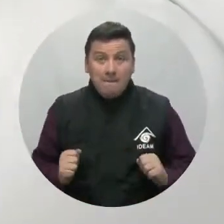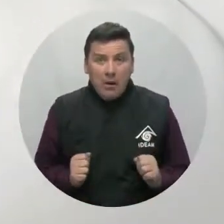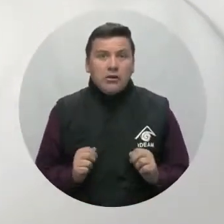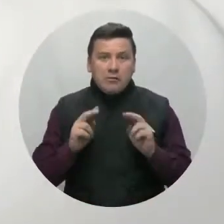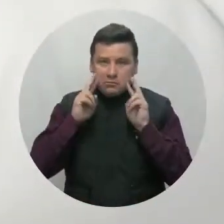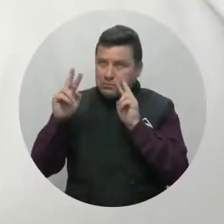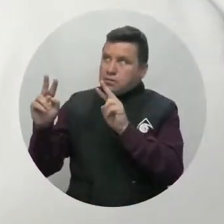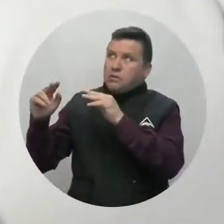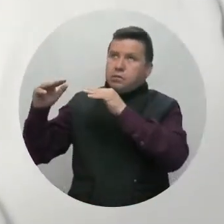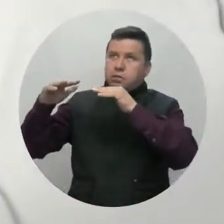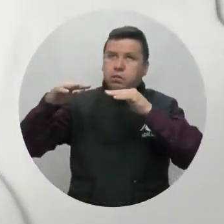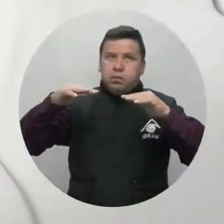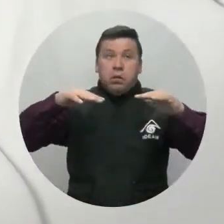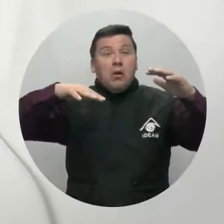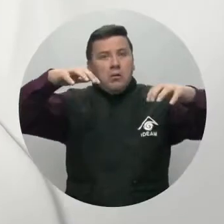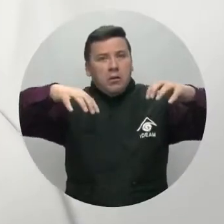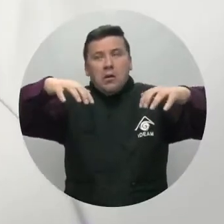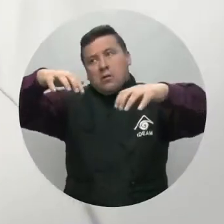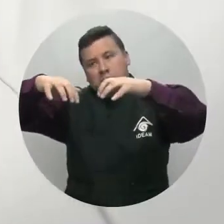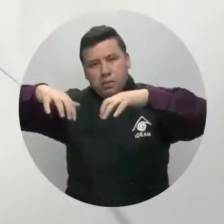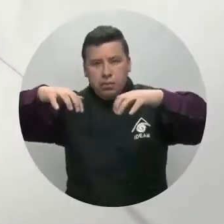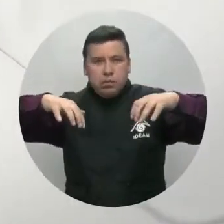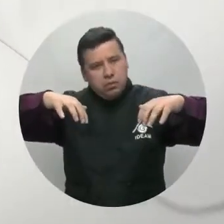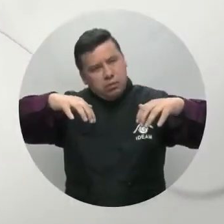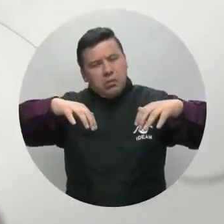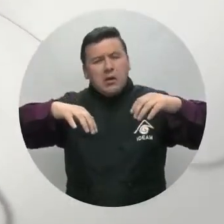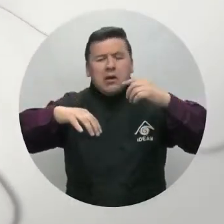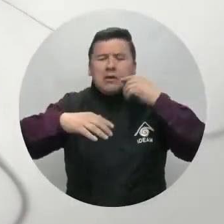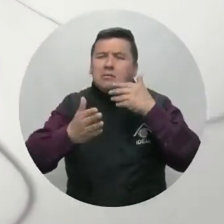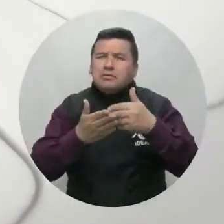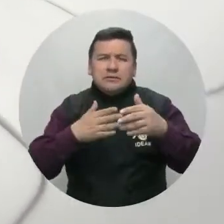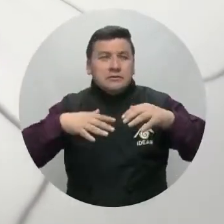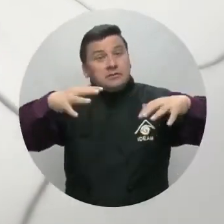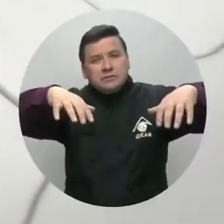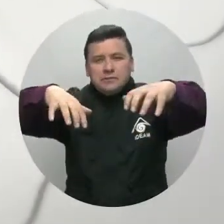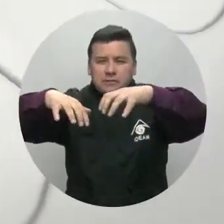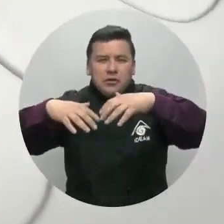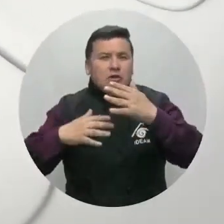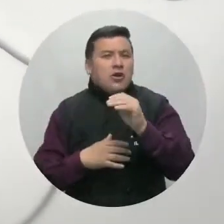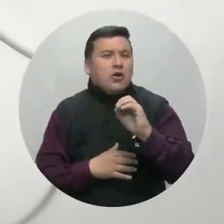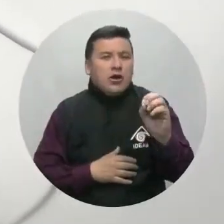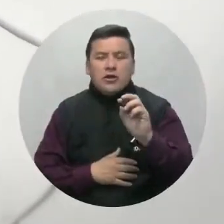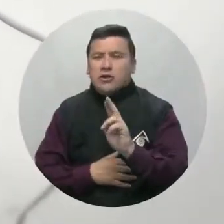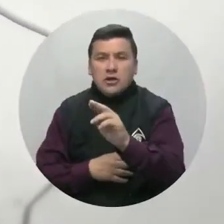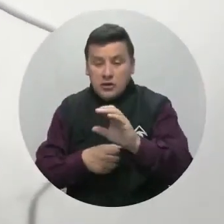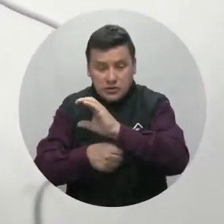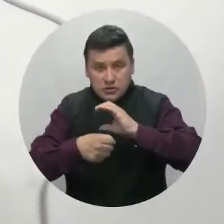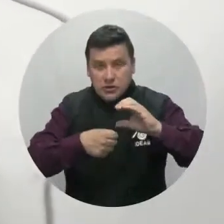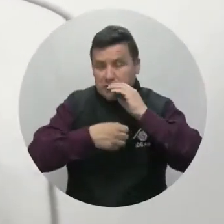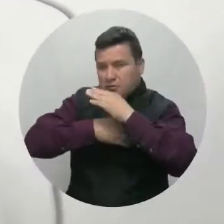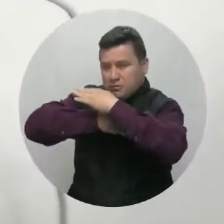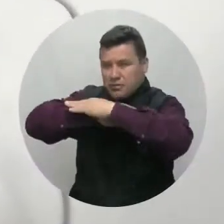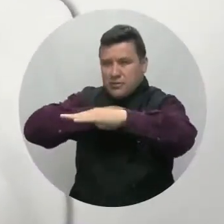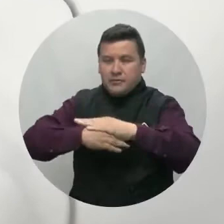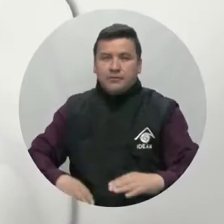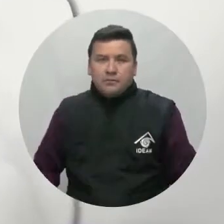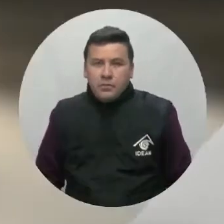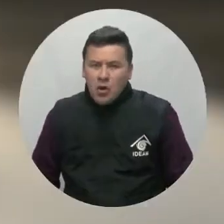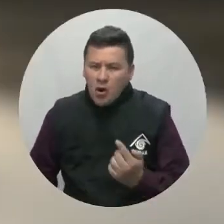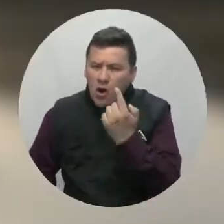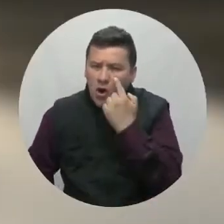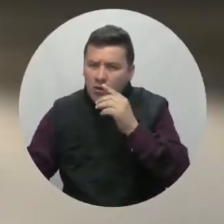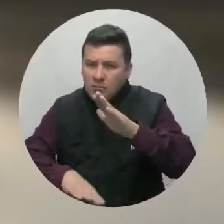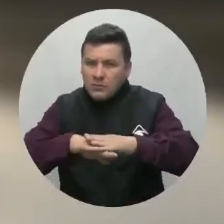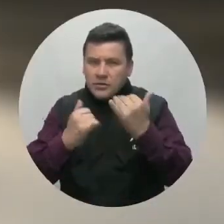prevé nubosidad variada con posibilidad de lluvias de carácter ligero, particularmente en el oriente y noroccidente de la ciudad.